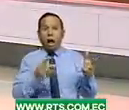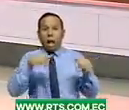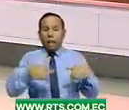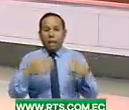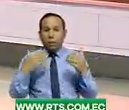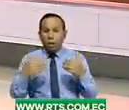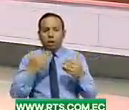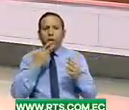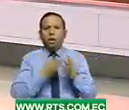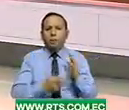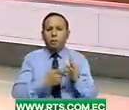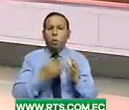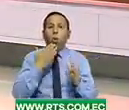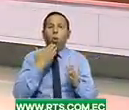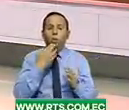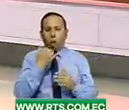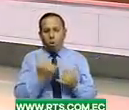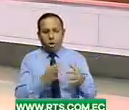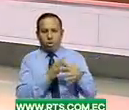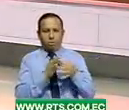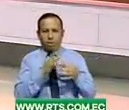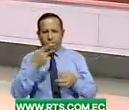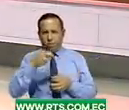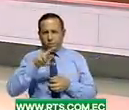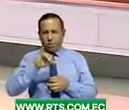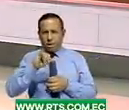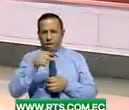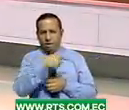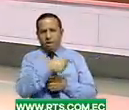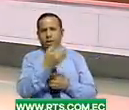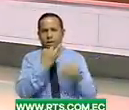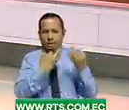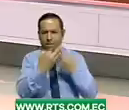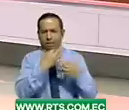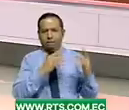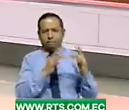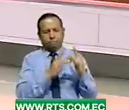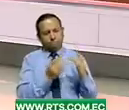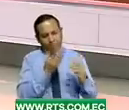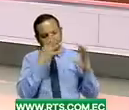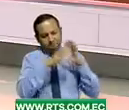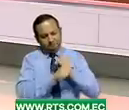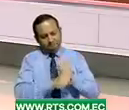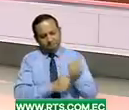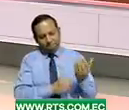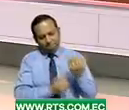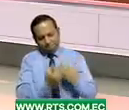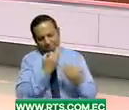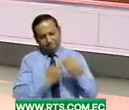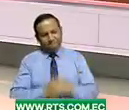La información con Charlie Pisa, con quien nos enlazamos de inmediato. Mi querido Charlie, buenas noches.